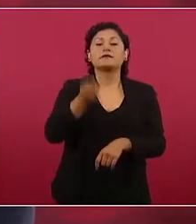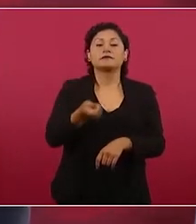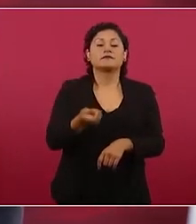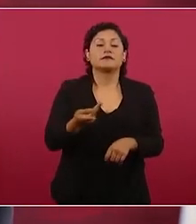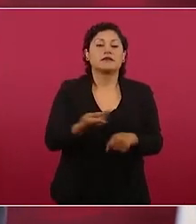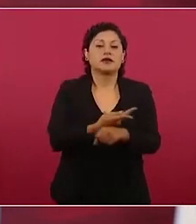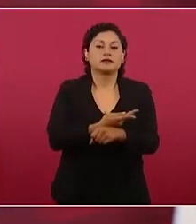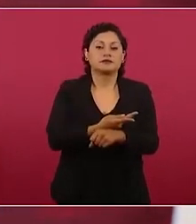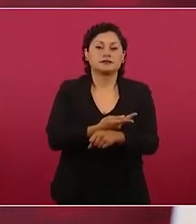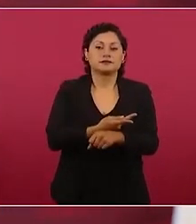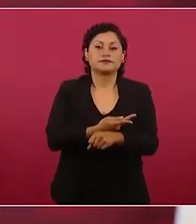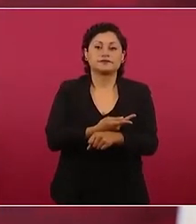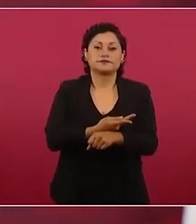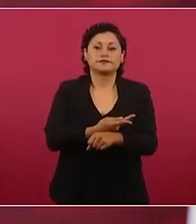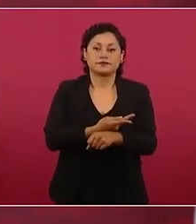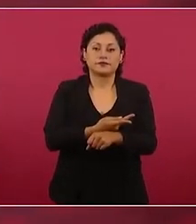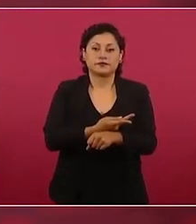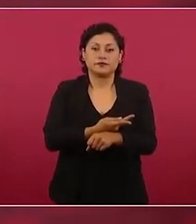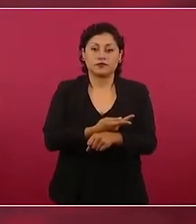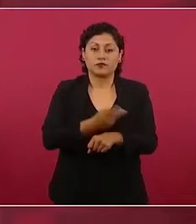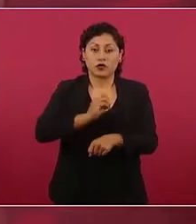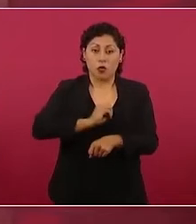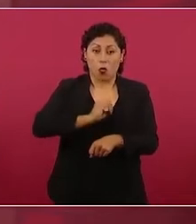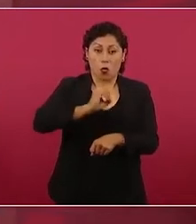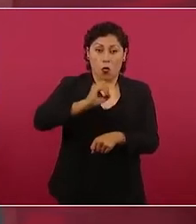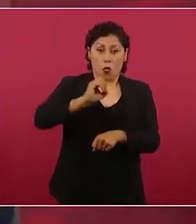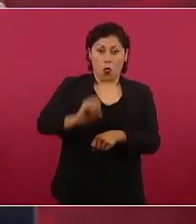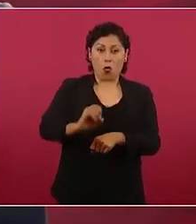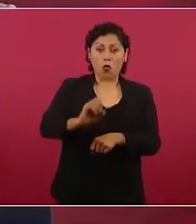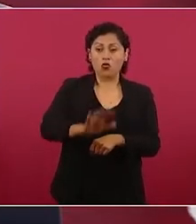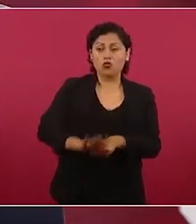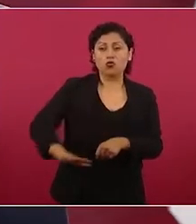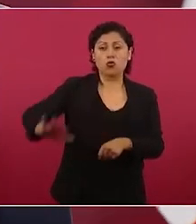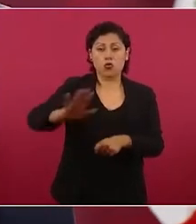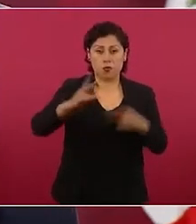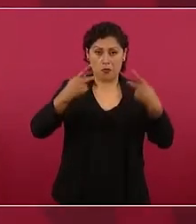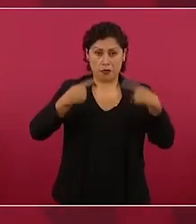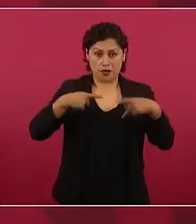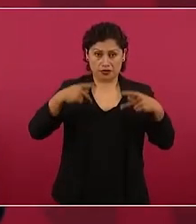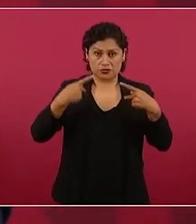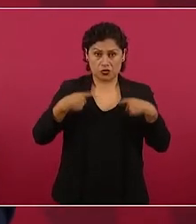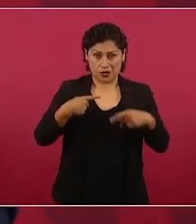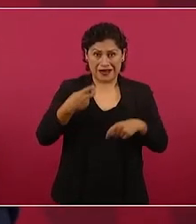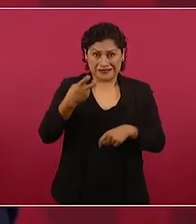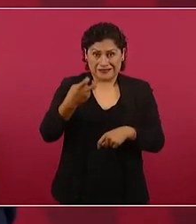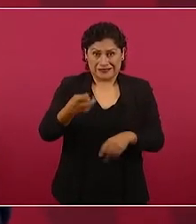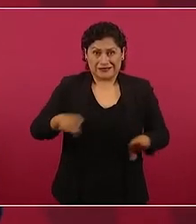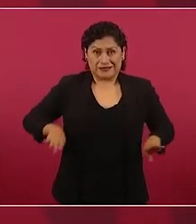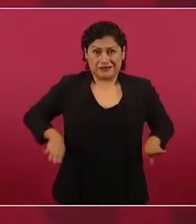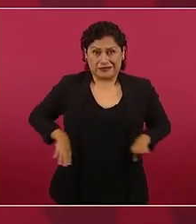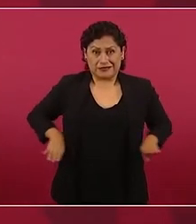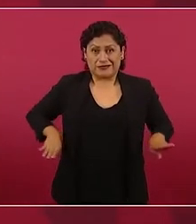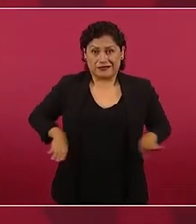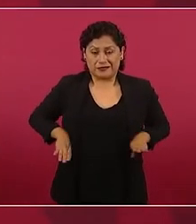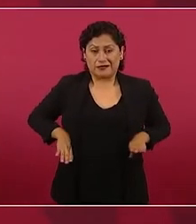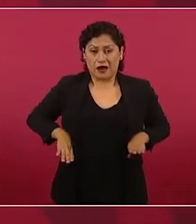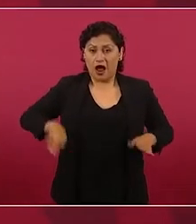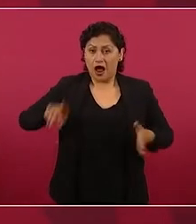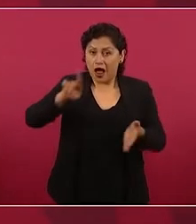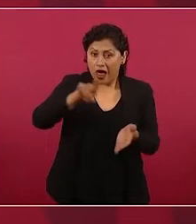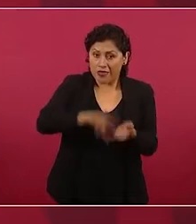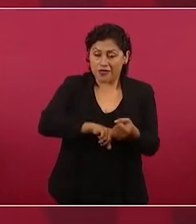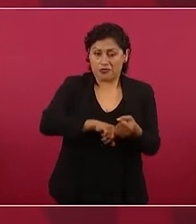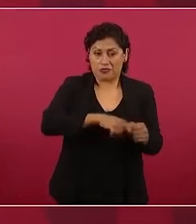la xenofobia, el odio a extranjeros